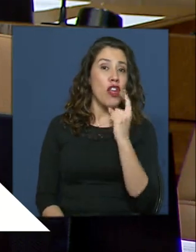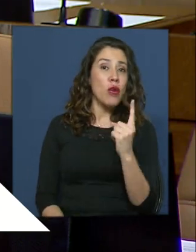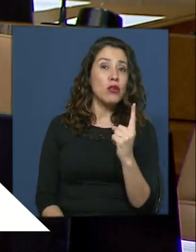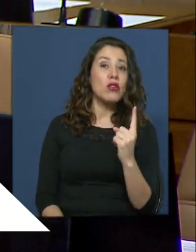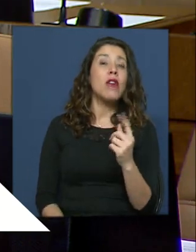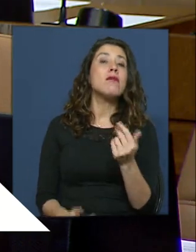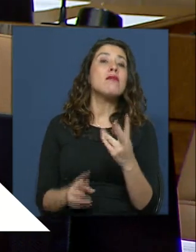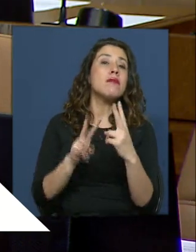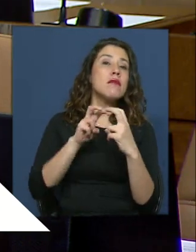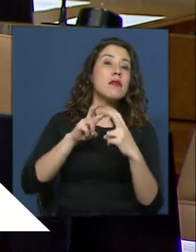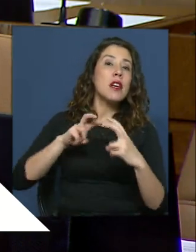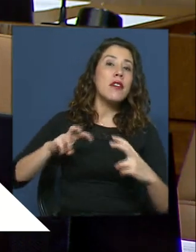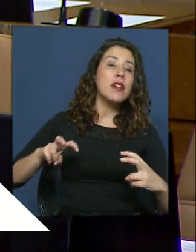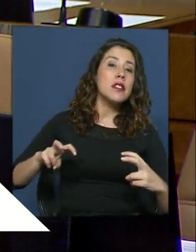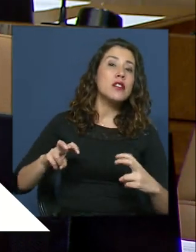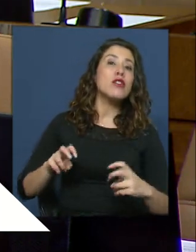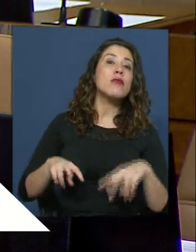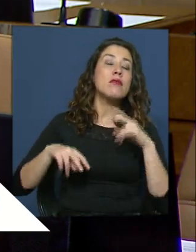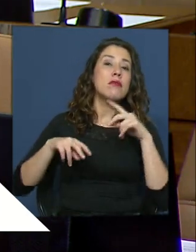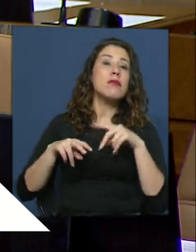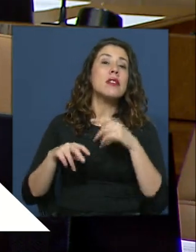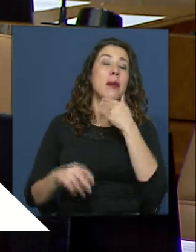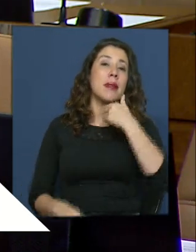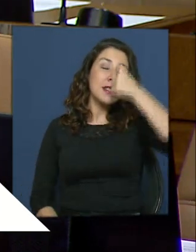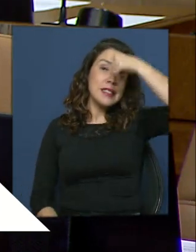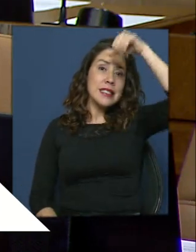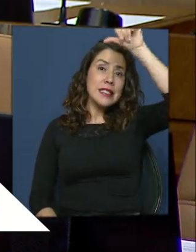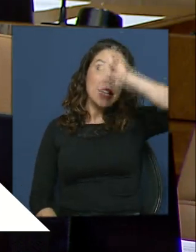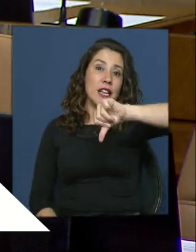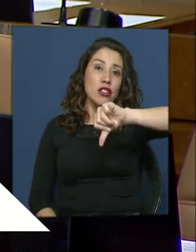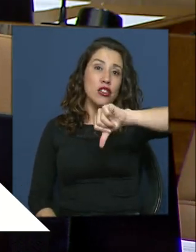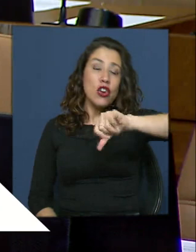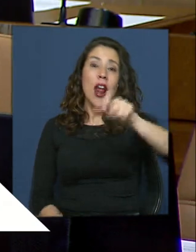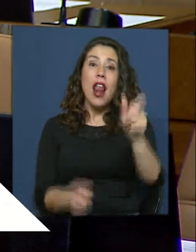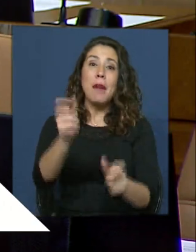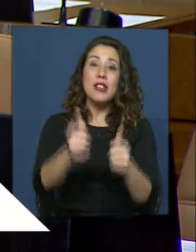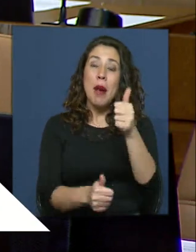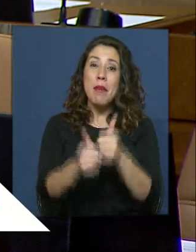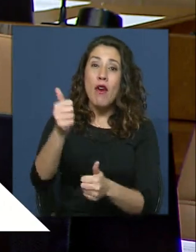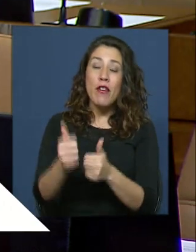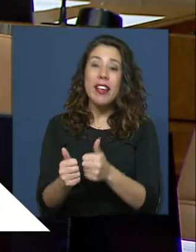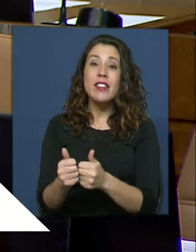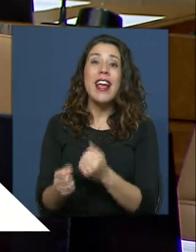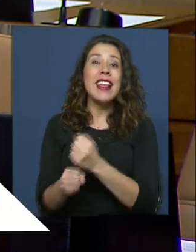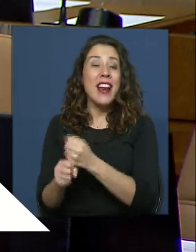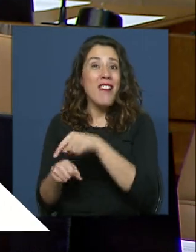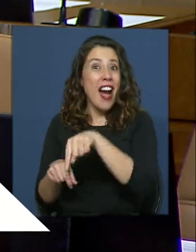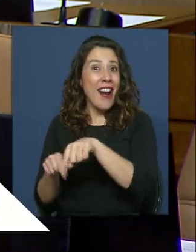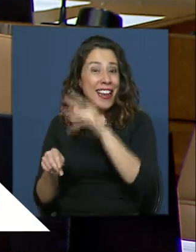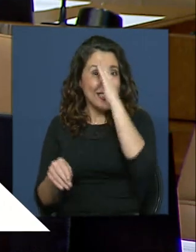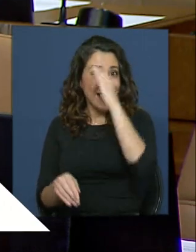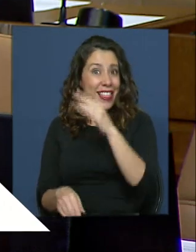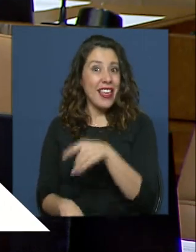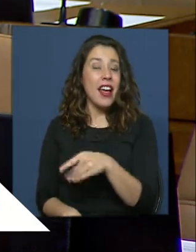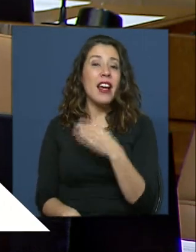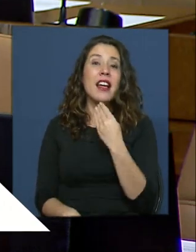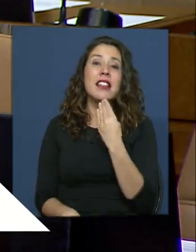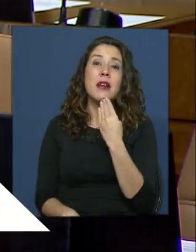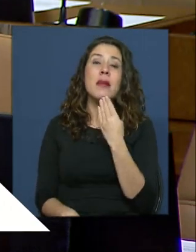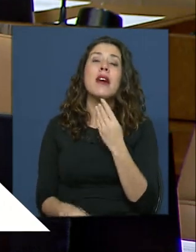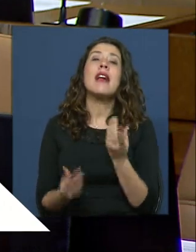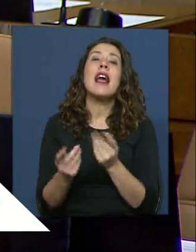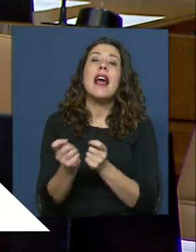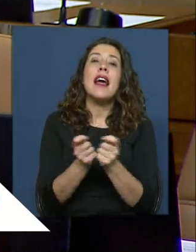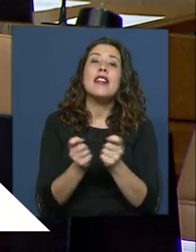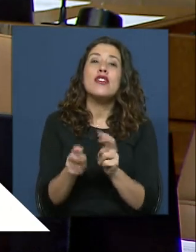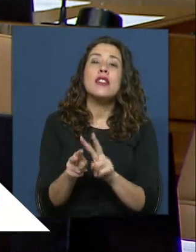de investigación, eventuales sumarios y sanciones aplicables a los profesionales involucrados en el hecho. Además, informar las medidas y